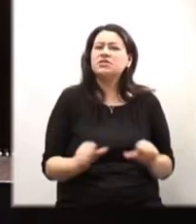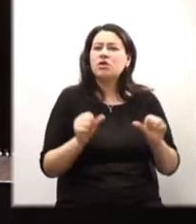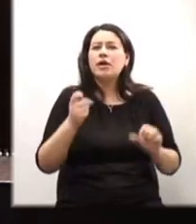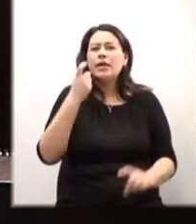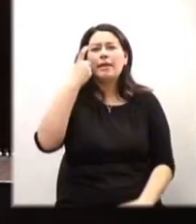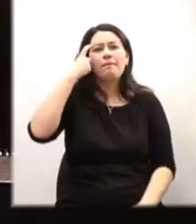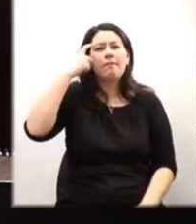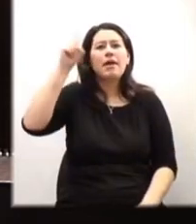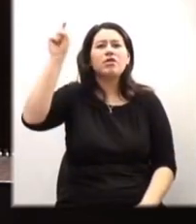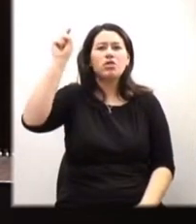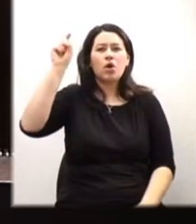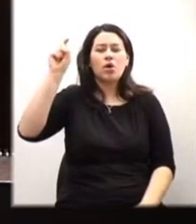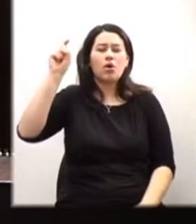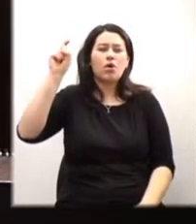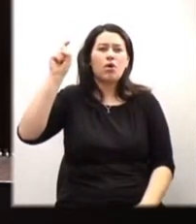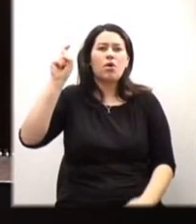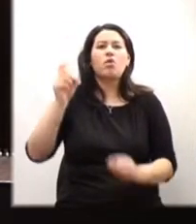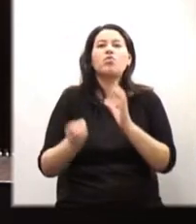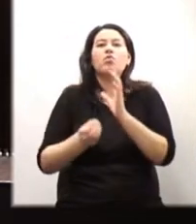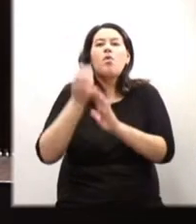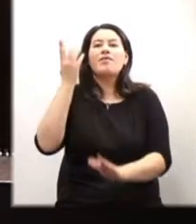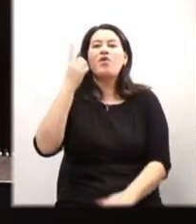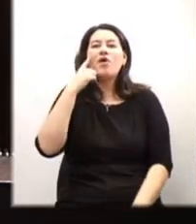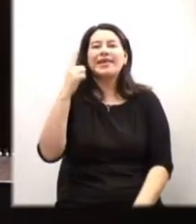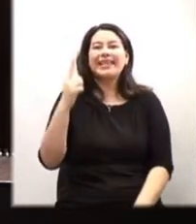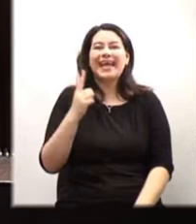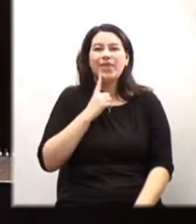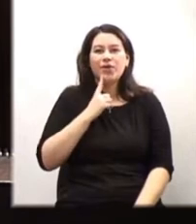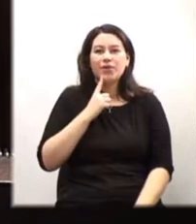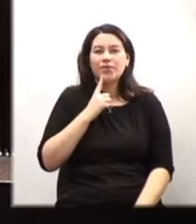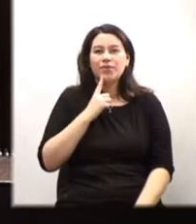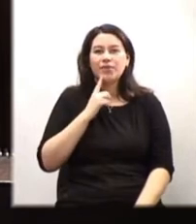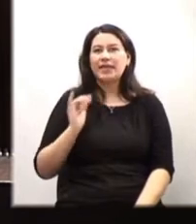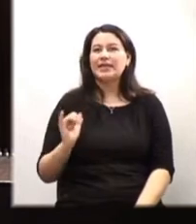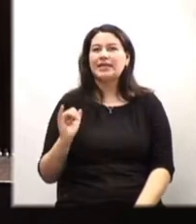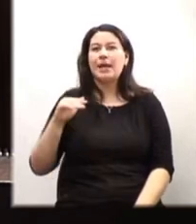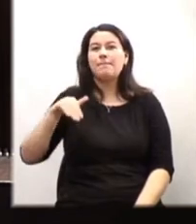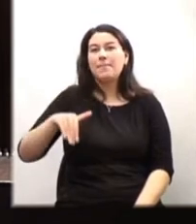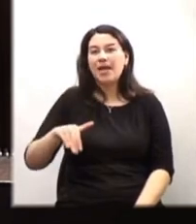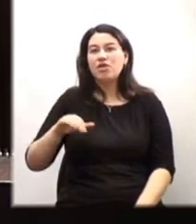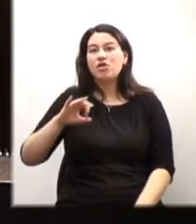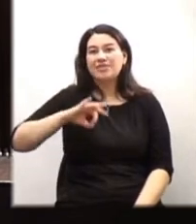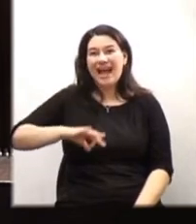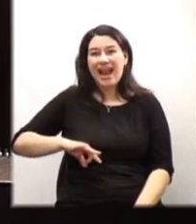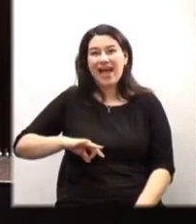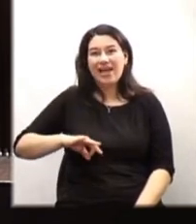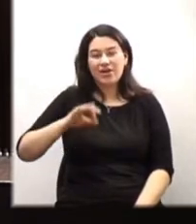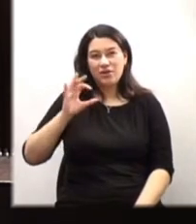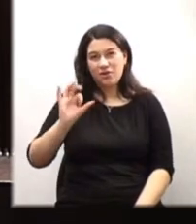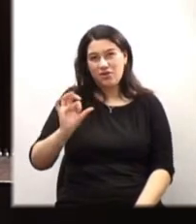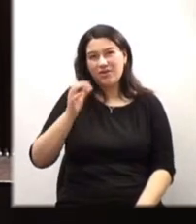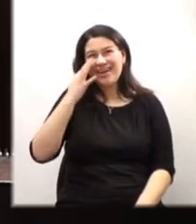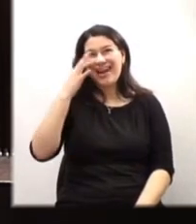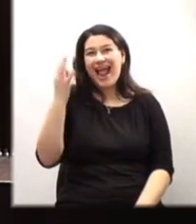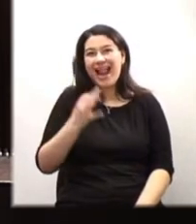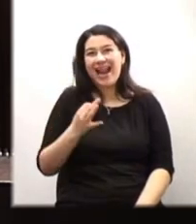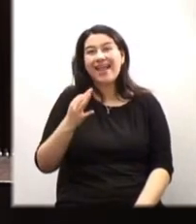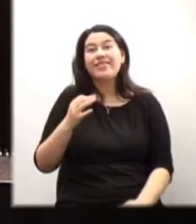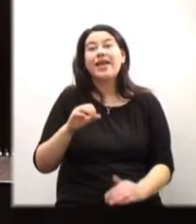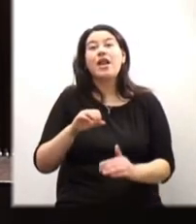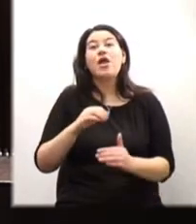un nuevo indicador, el índice medio de salarios reales del gobierno